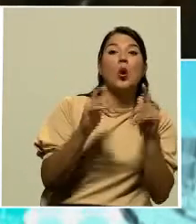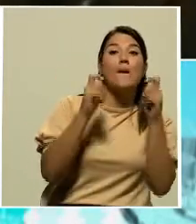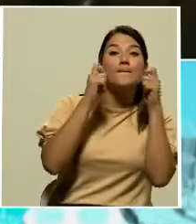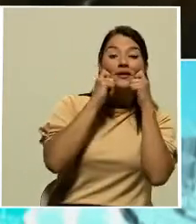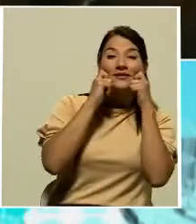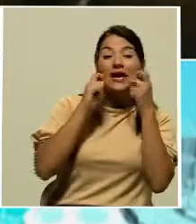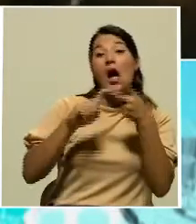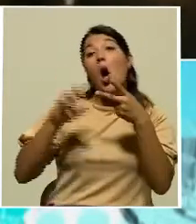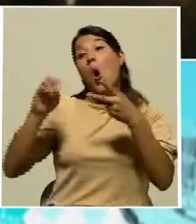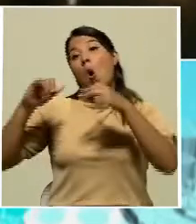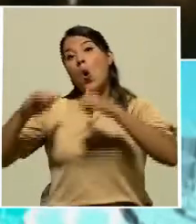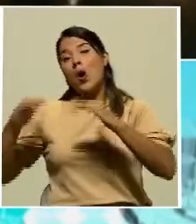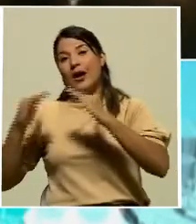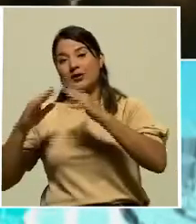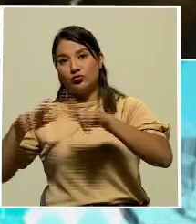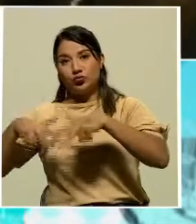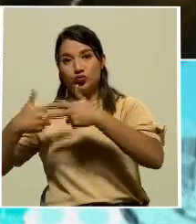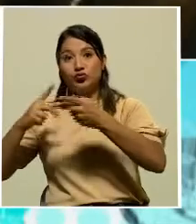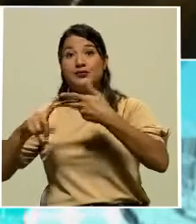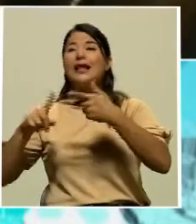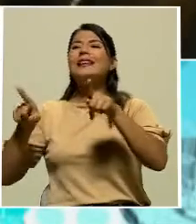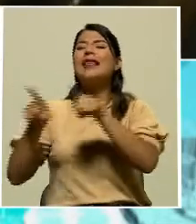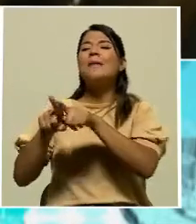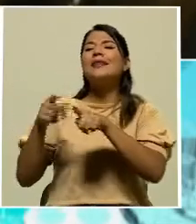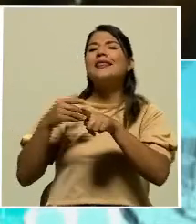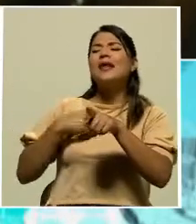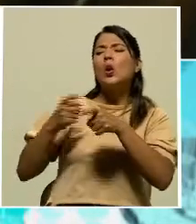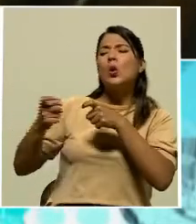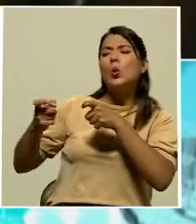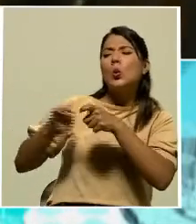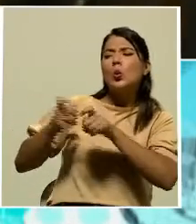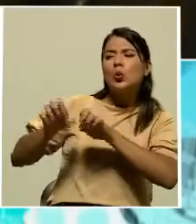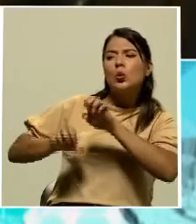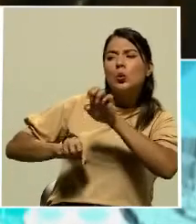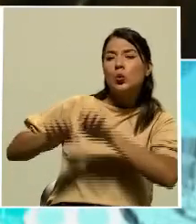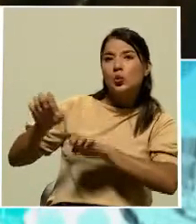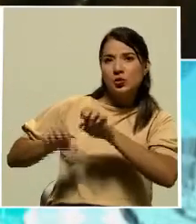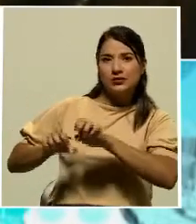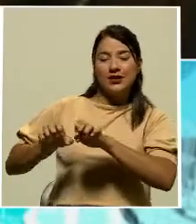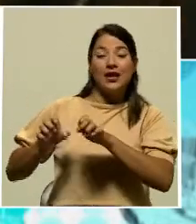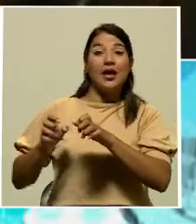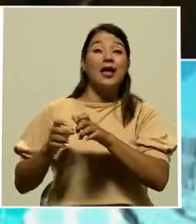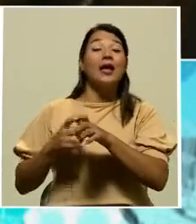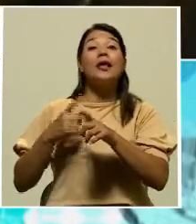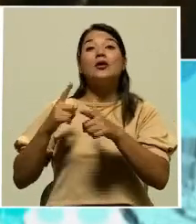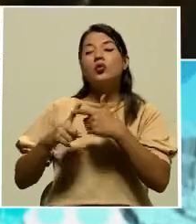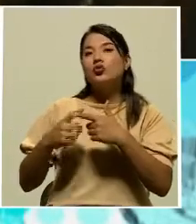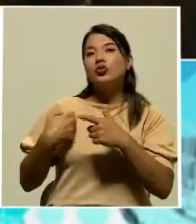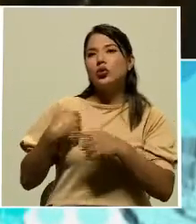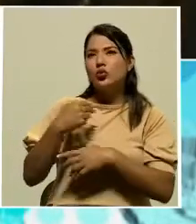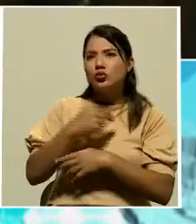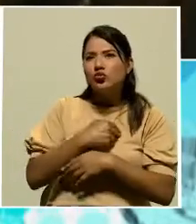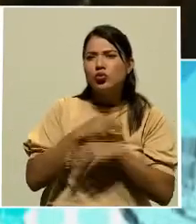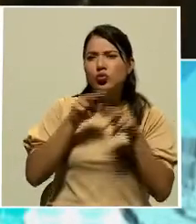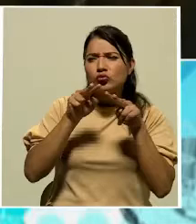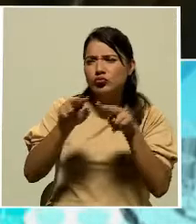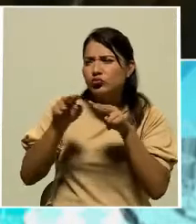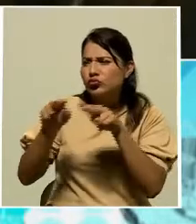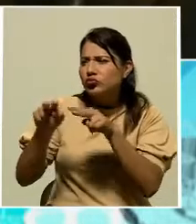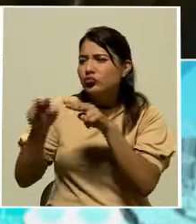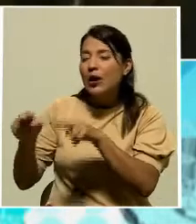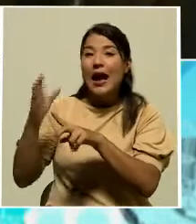la parte interesante de la estrategia regresar, que tiene en cuenta el contexto donde están ubicados los